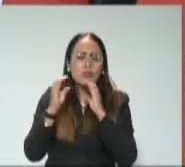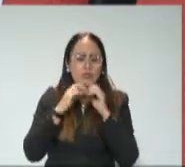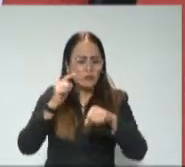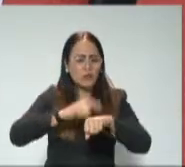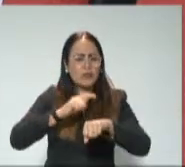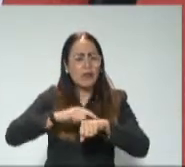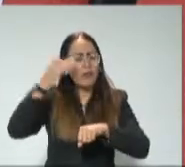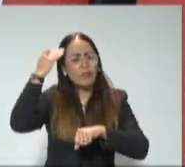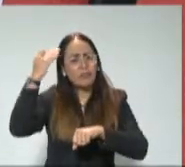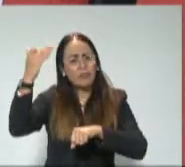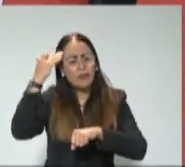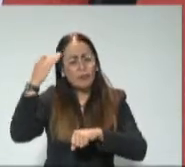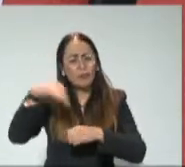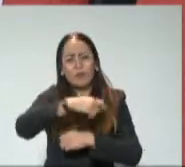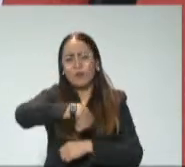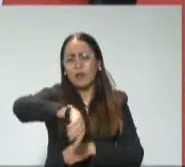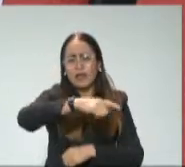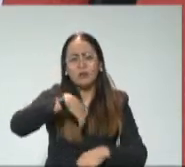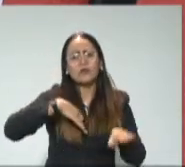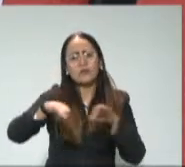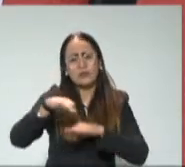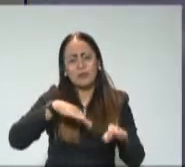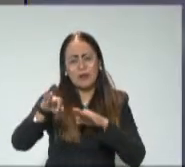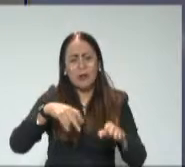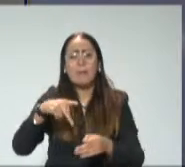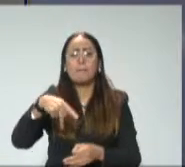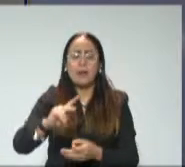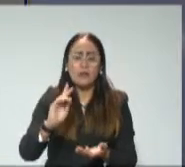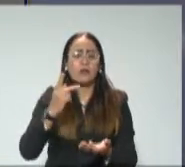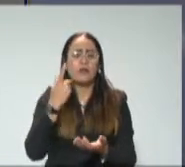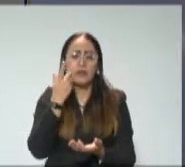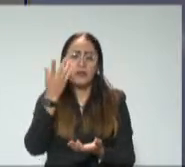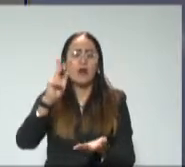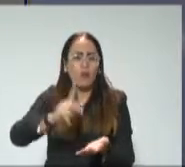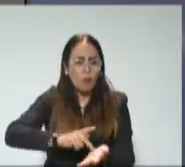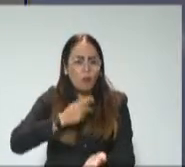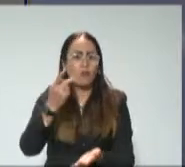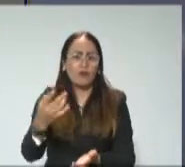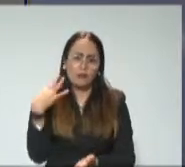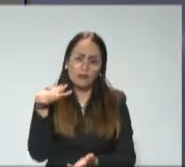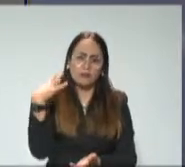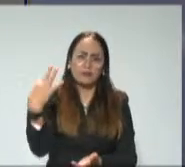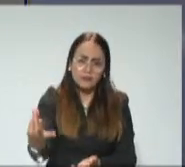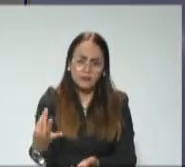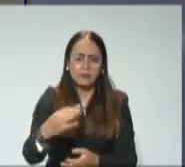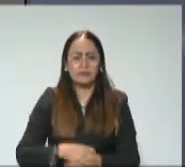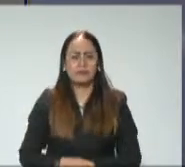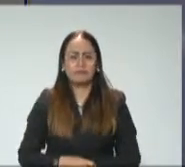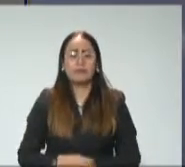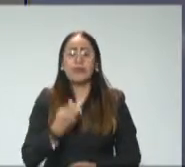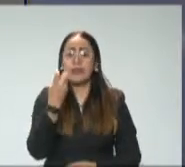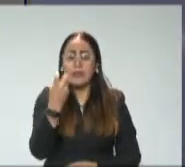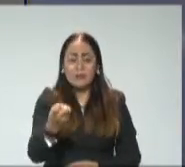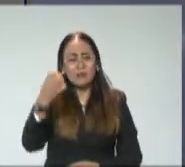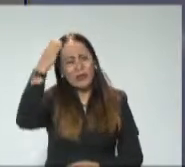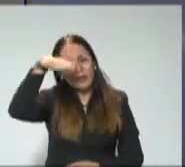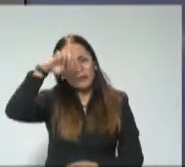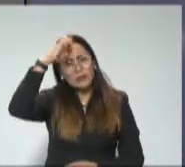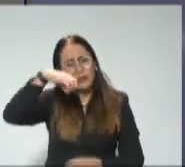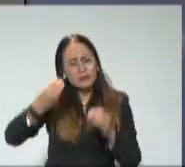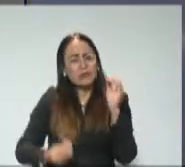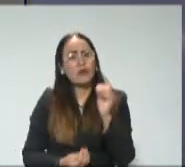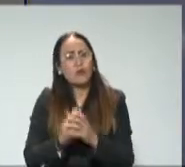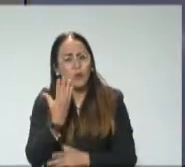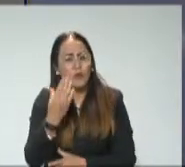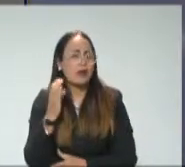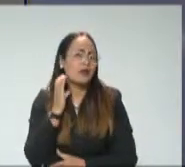de quienes estando en fusiones aspiren aegir gracias a esa importante experiencia la cámara